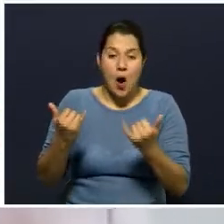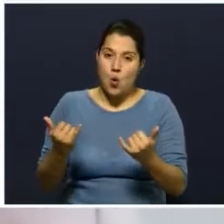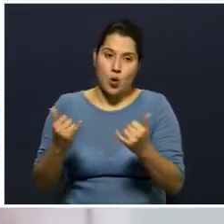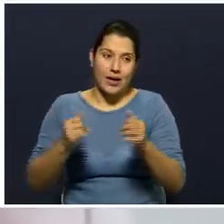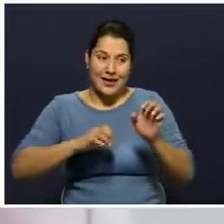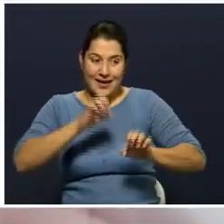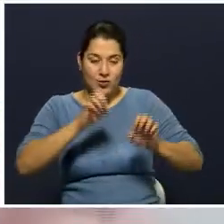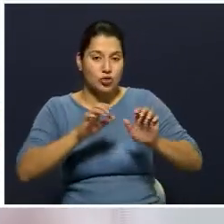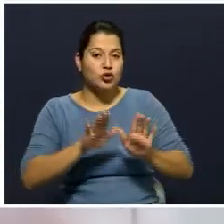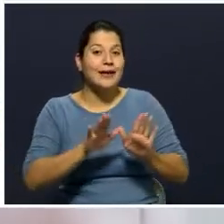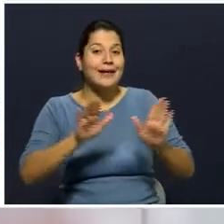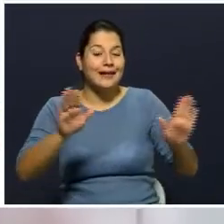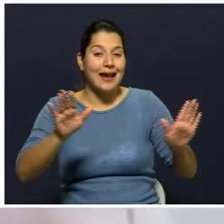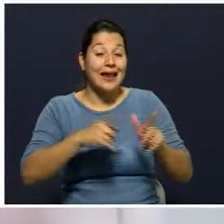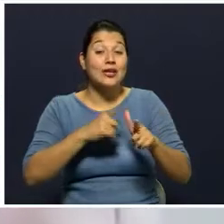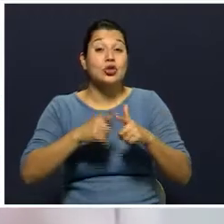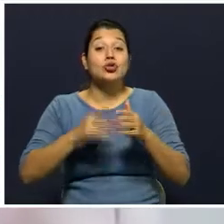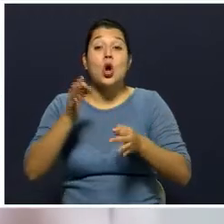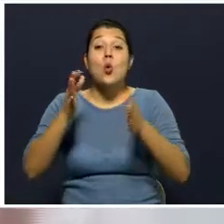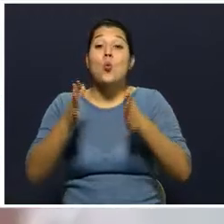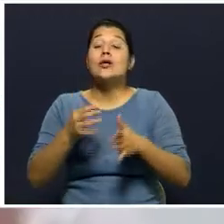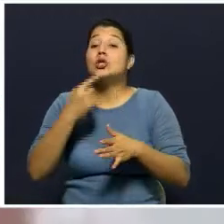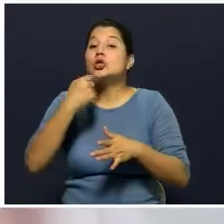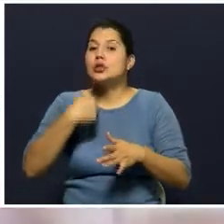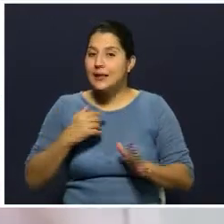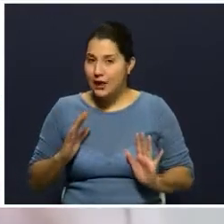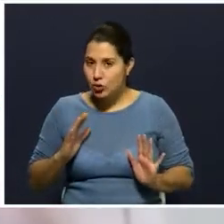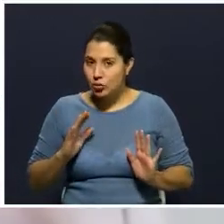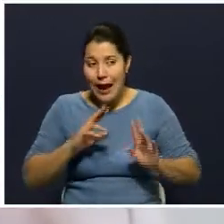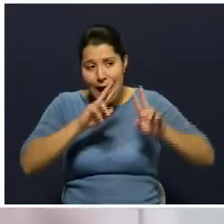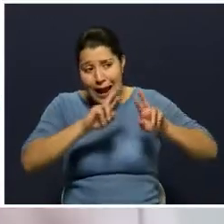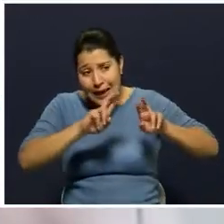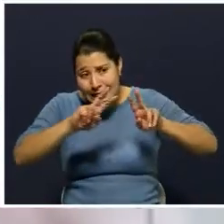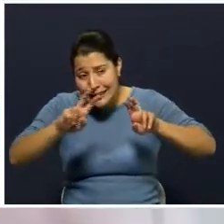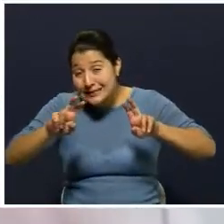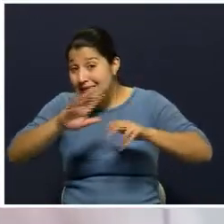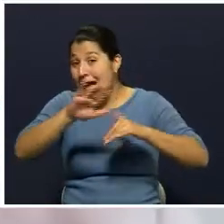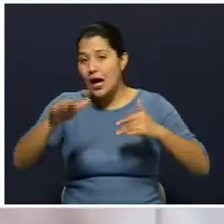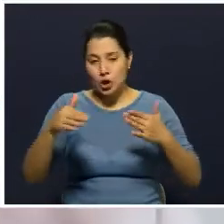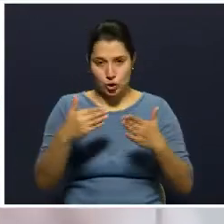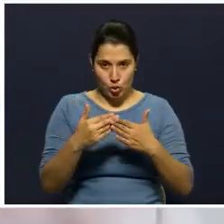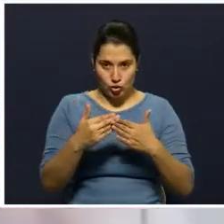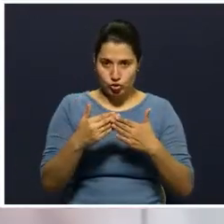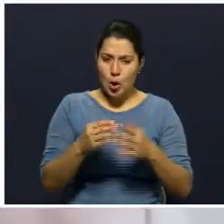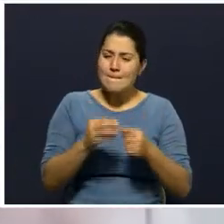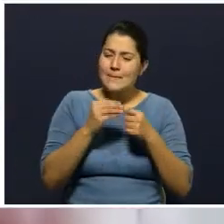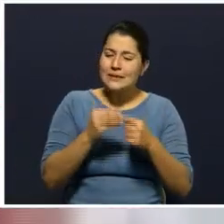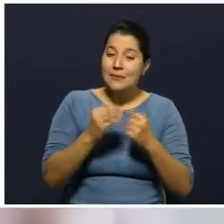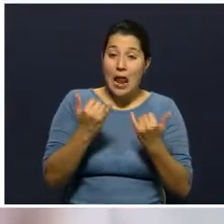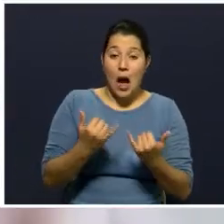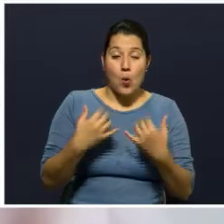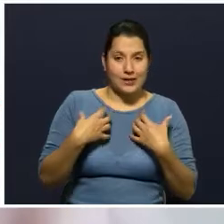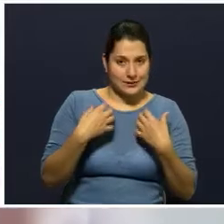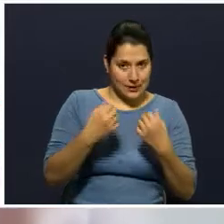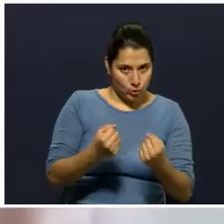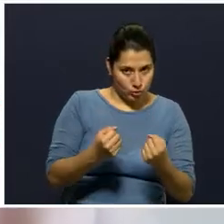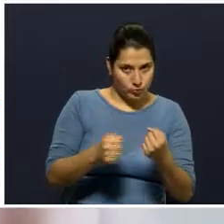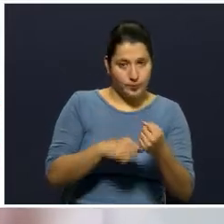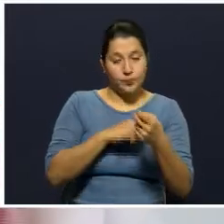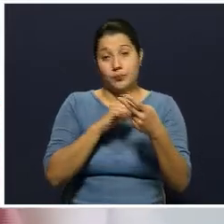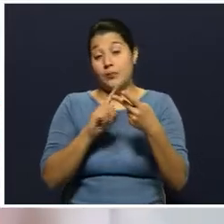valoraciones extraordinarias, los señores jueces nos dijeron, analice a todo el mundo porque lo que cuenta primero que nada es el tema de salud. Pero